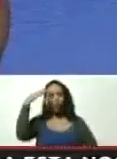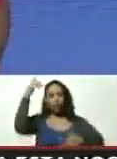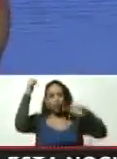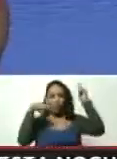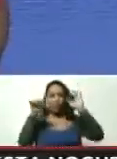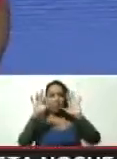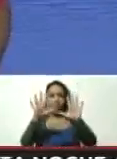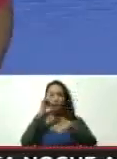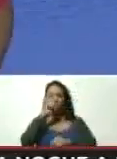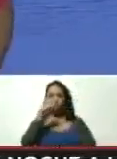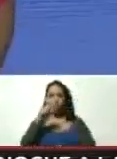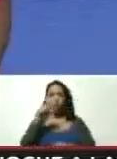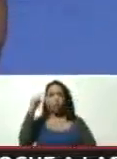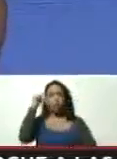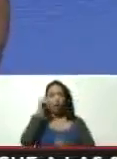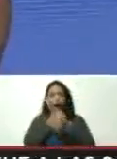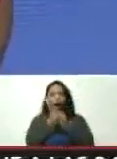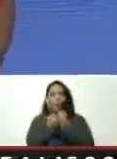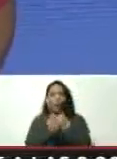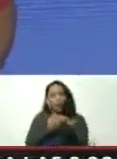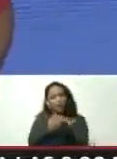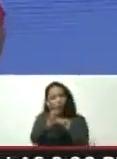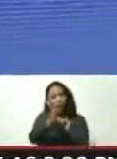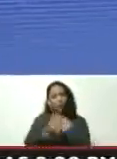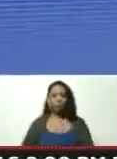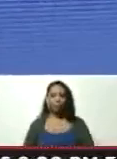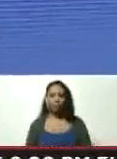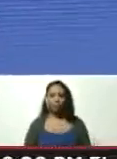años del Día del Amor y de la Lealtad.